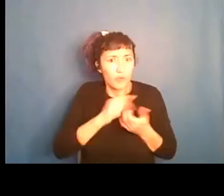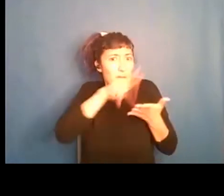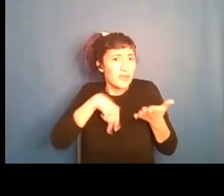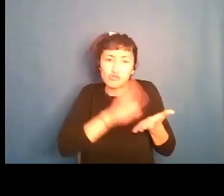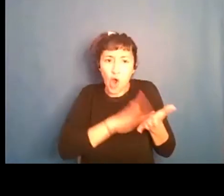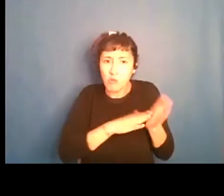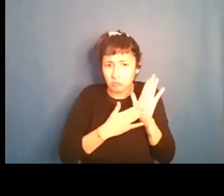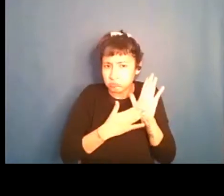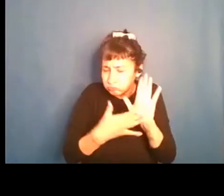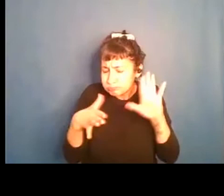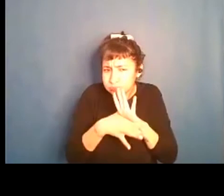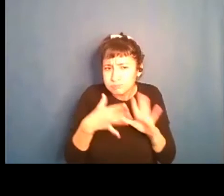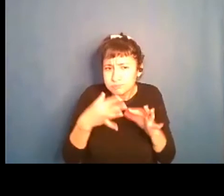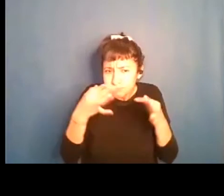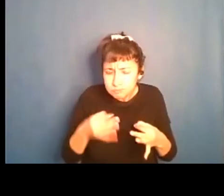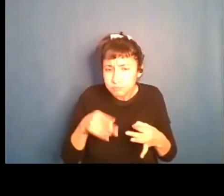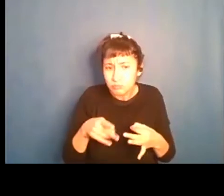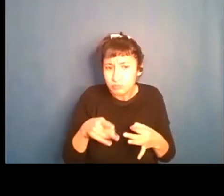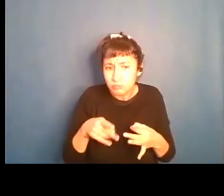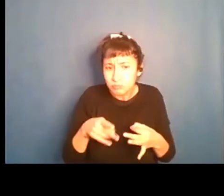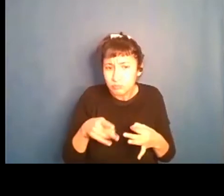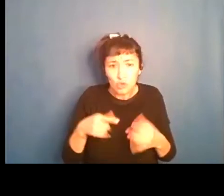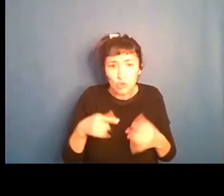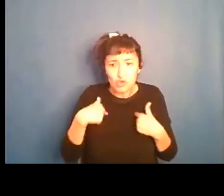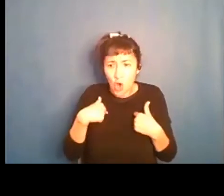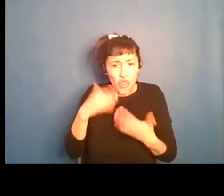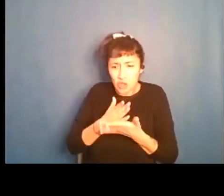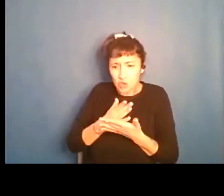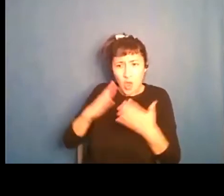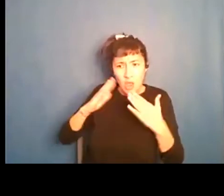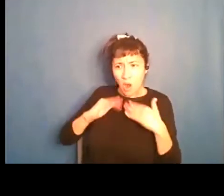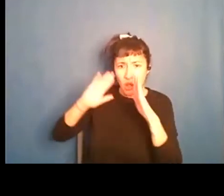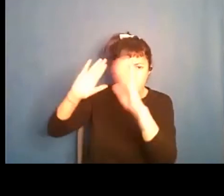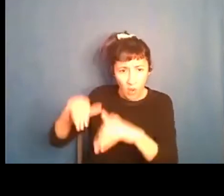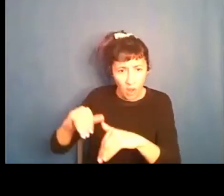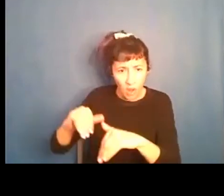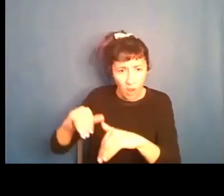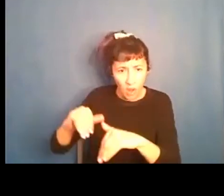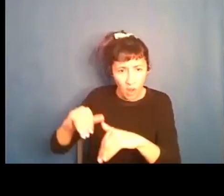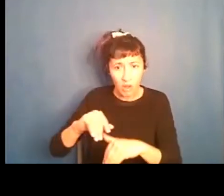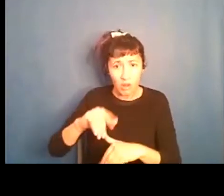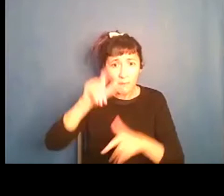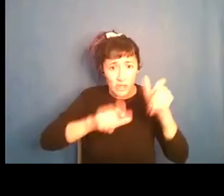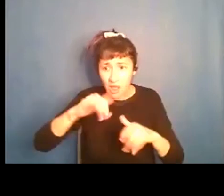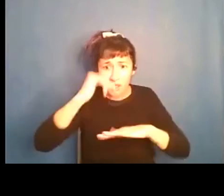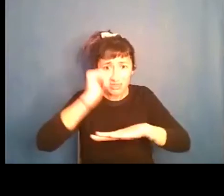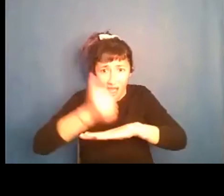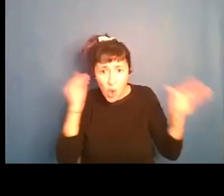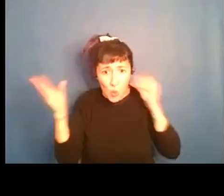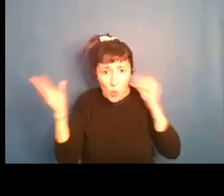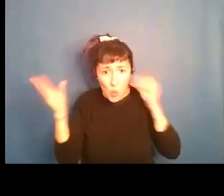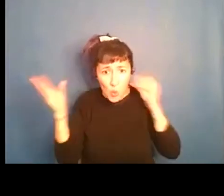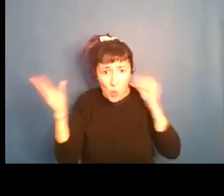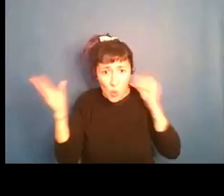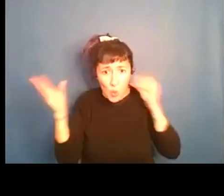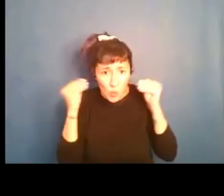es real. Yo tengo el mismo derecho que vos, que nuestros compañeros que están presentes, nuestros compañeros que están escuchando. Tenemos el